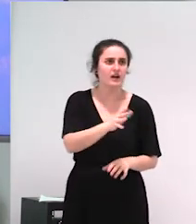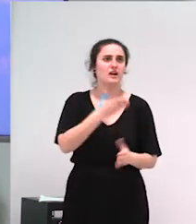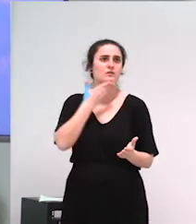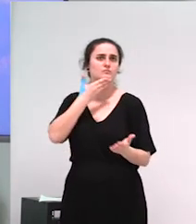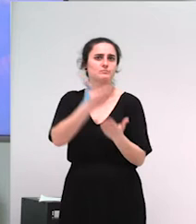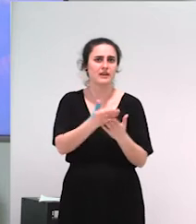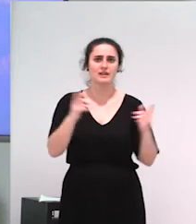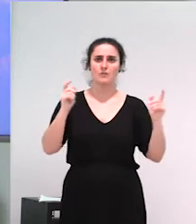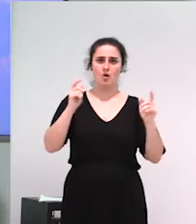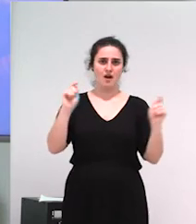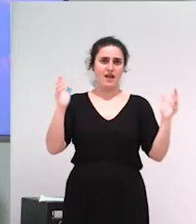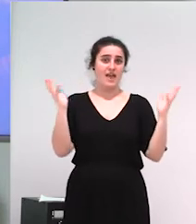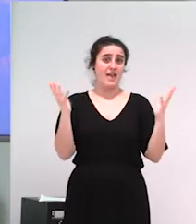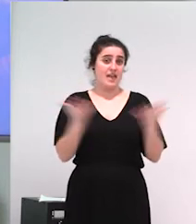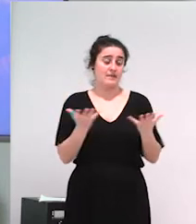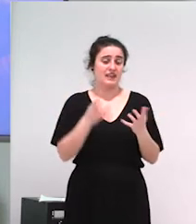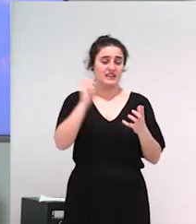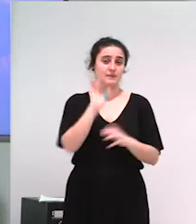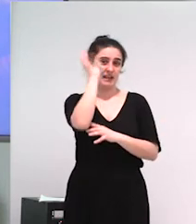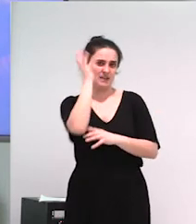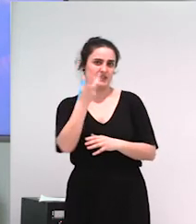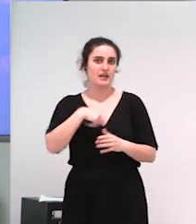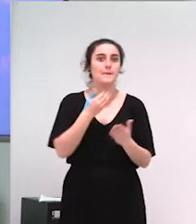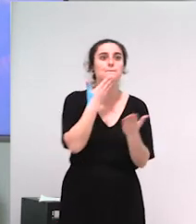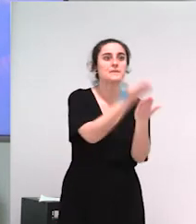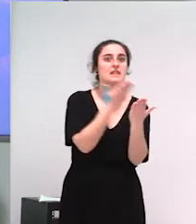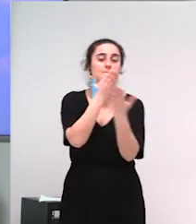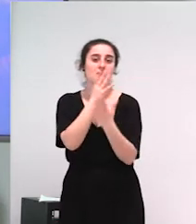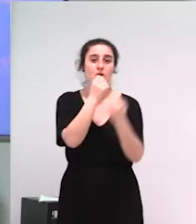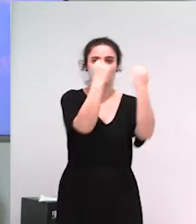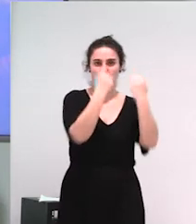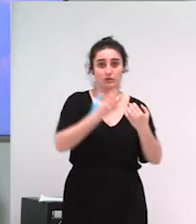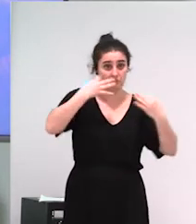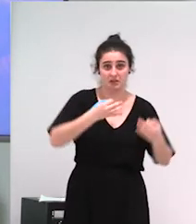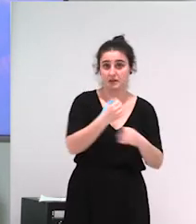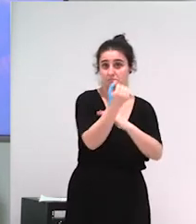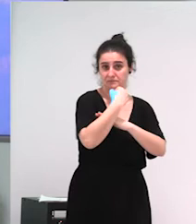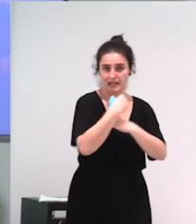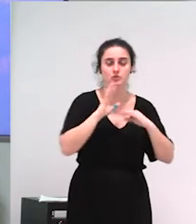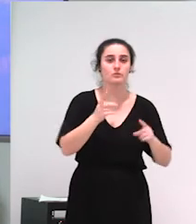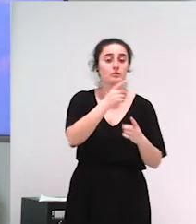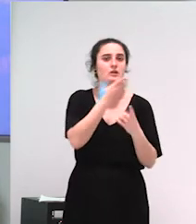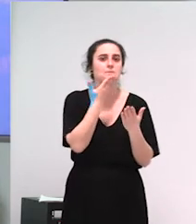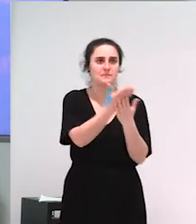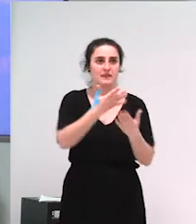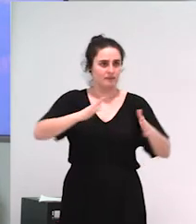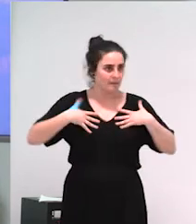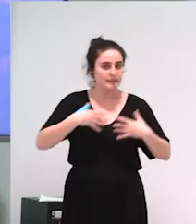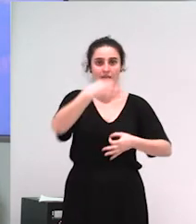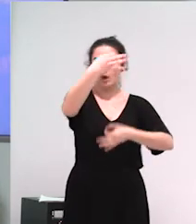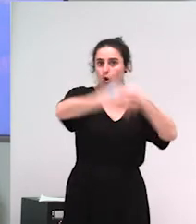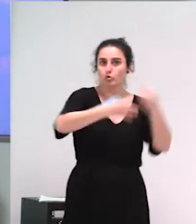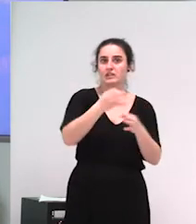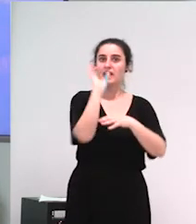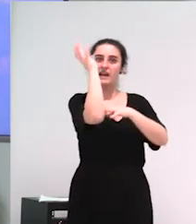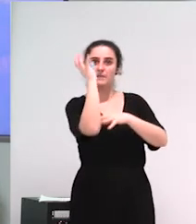declaraciones de emergencia climática, que pasaron a ser un papel mojado que pocas instituciones le han hecho caso, de intentar, pues, de golpe pedir la justicia climática a las instituciones, la